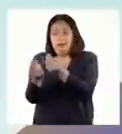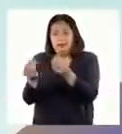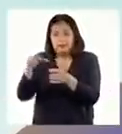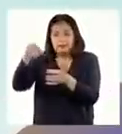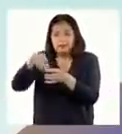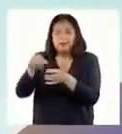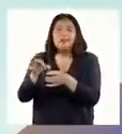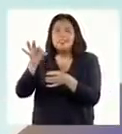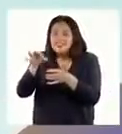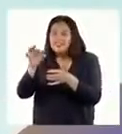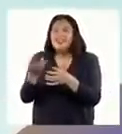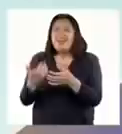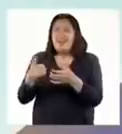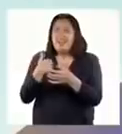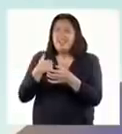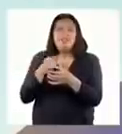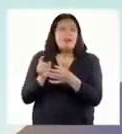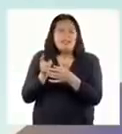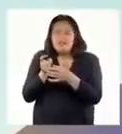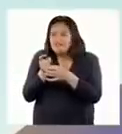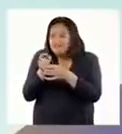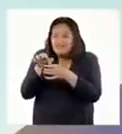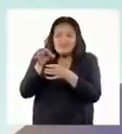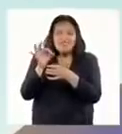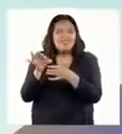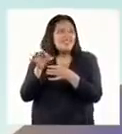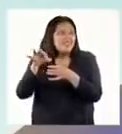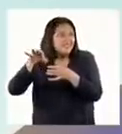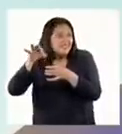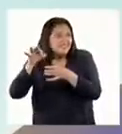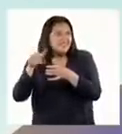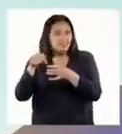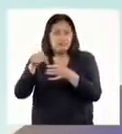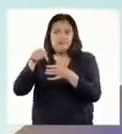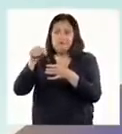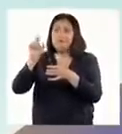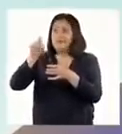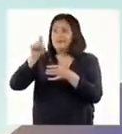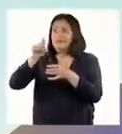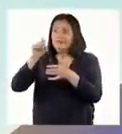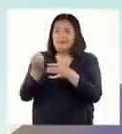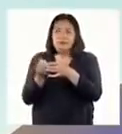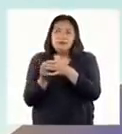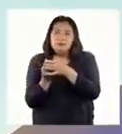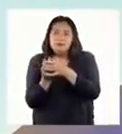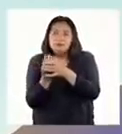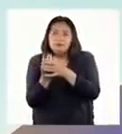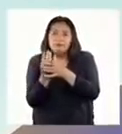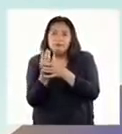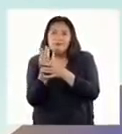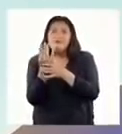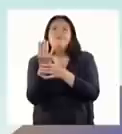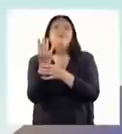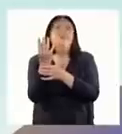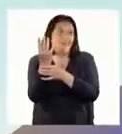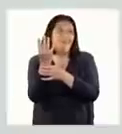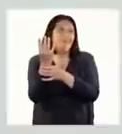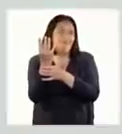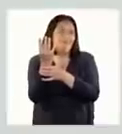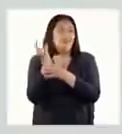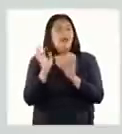viven pequeños animales como insectos y lombrices que son necesarios para que la planta